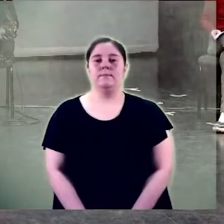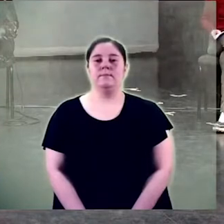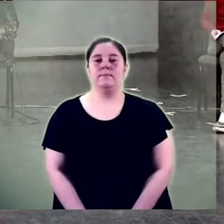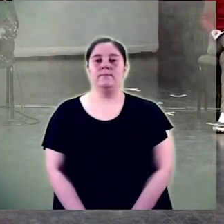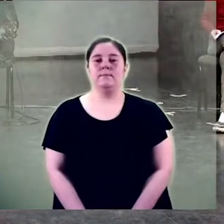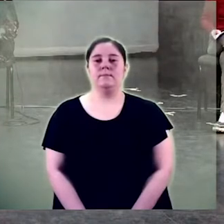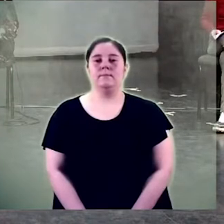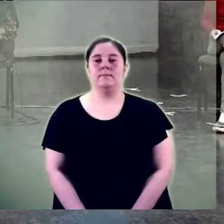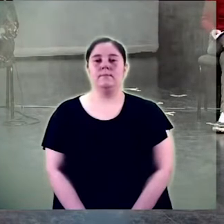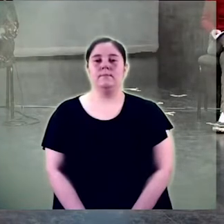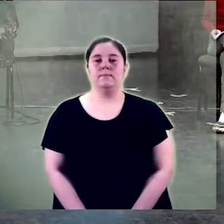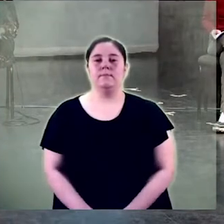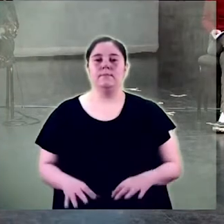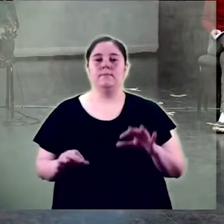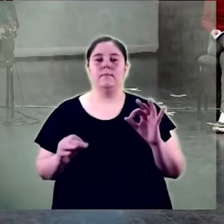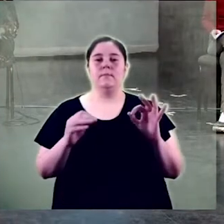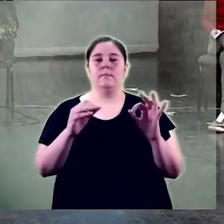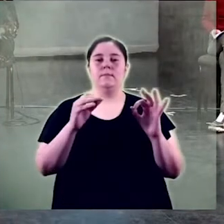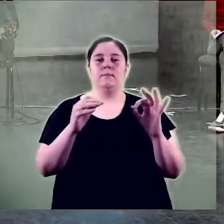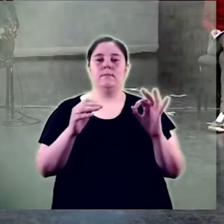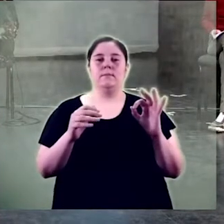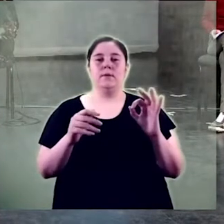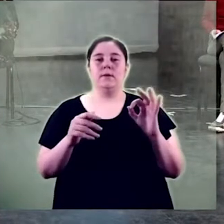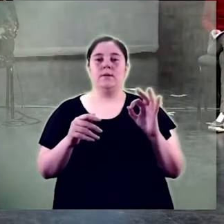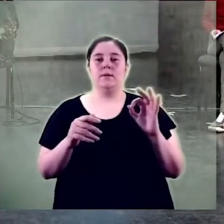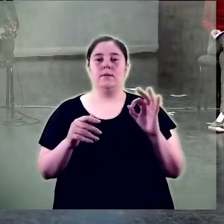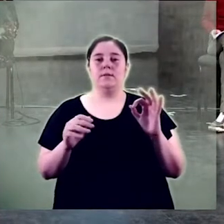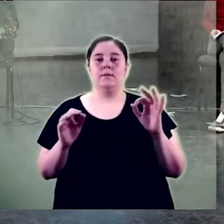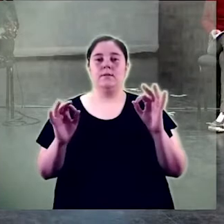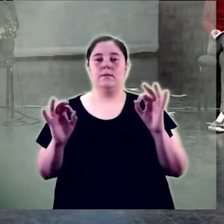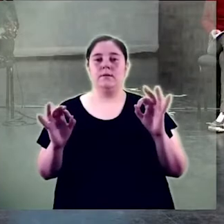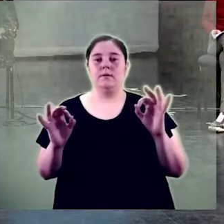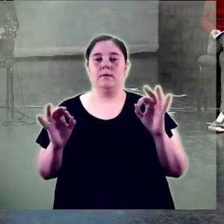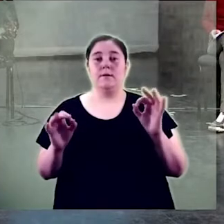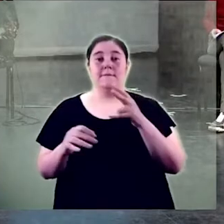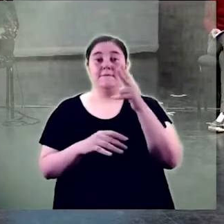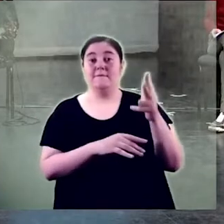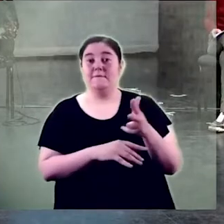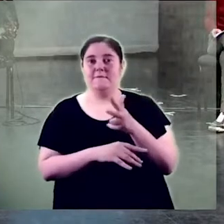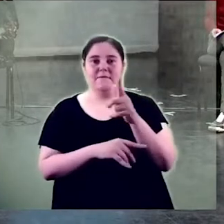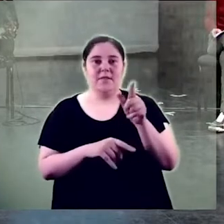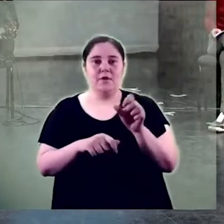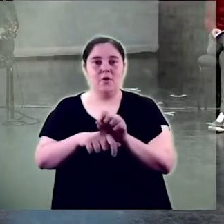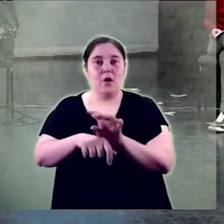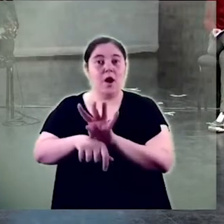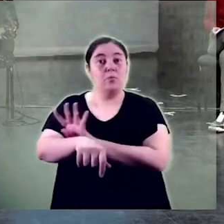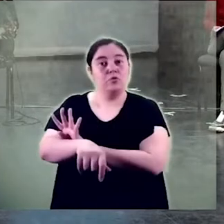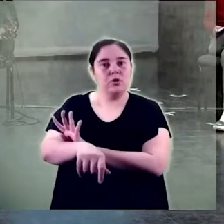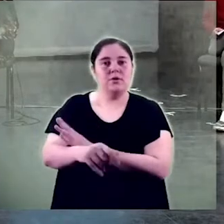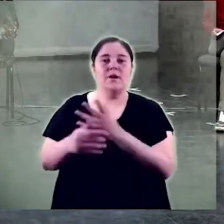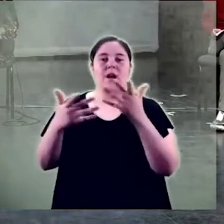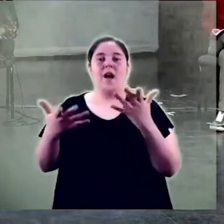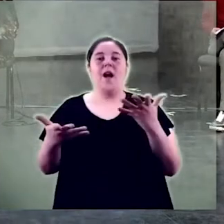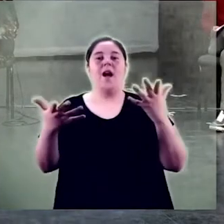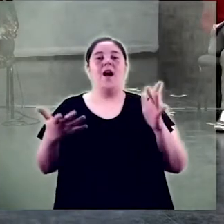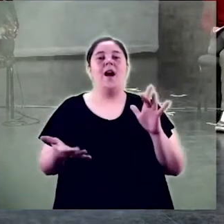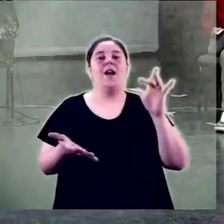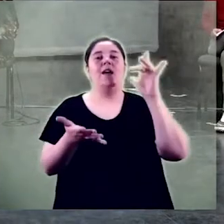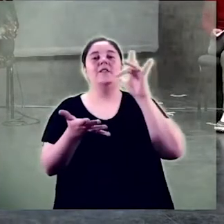Després d'aquest emocionant vídeo, arriba el moment de